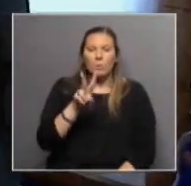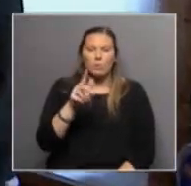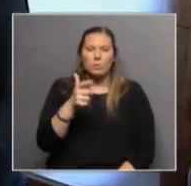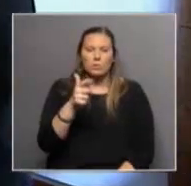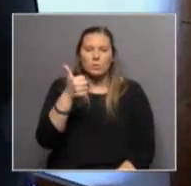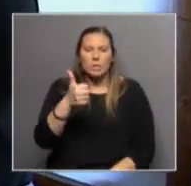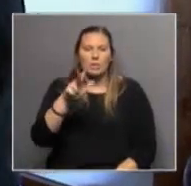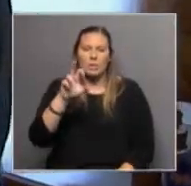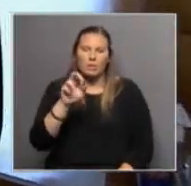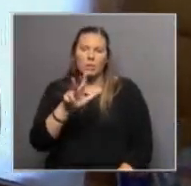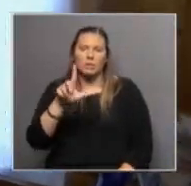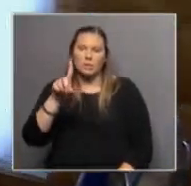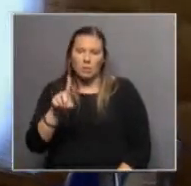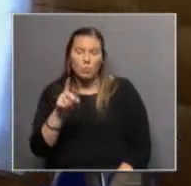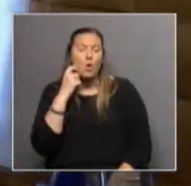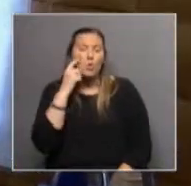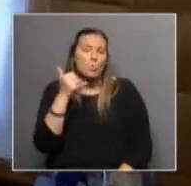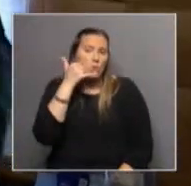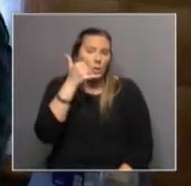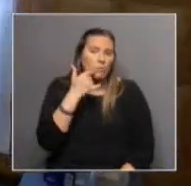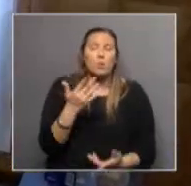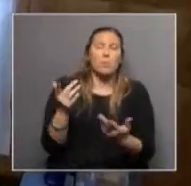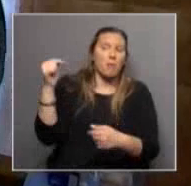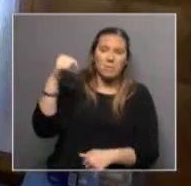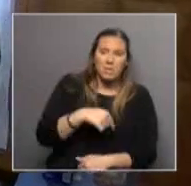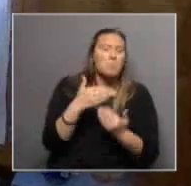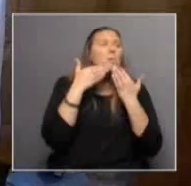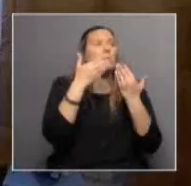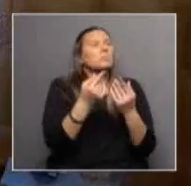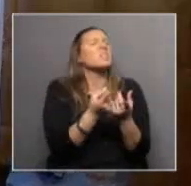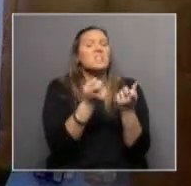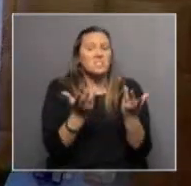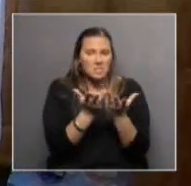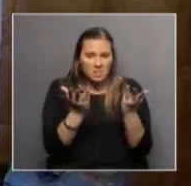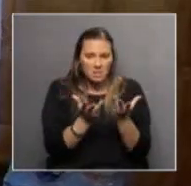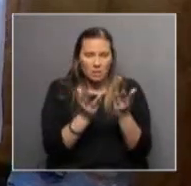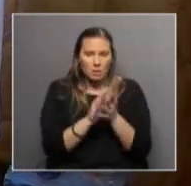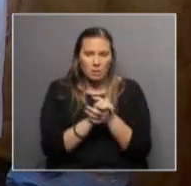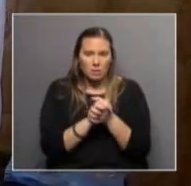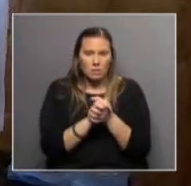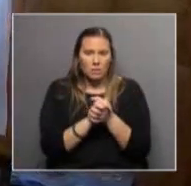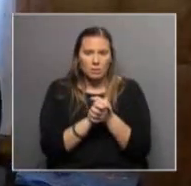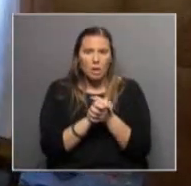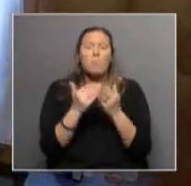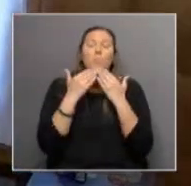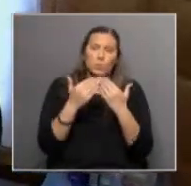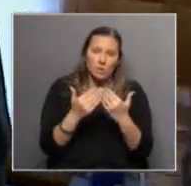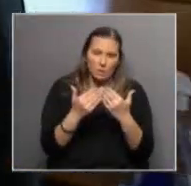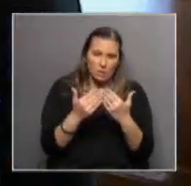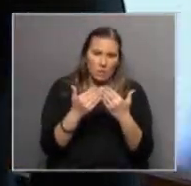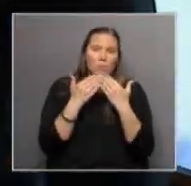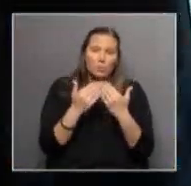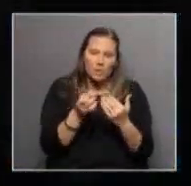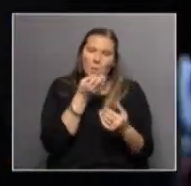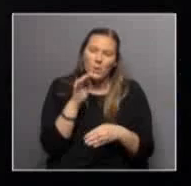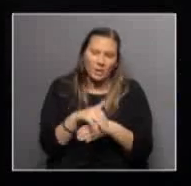092-630-371 es el número celular para dar una mano, para acercarse, para preguntar qué se precisa, lo que a ustedes les parezca. Muchas gracias, muchachos. Muy